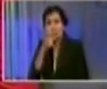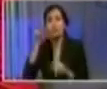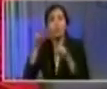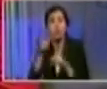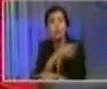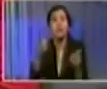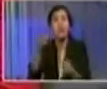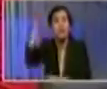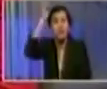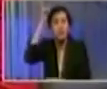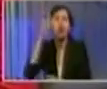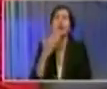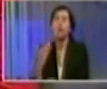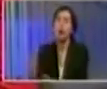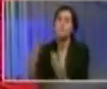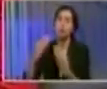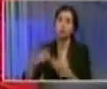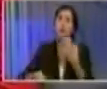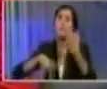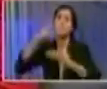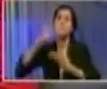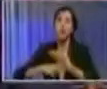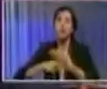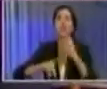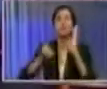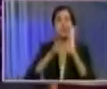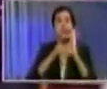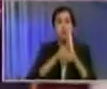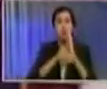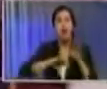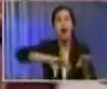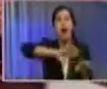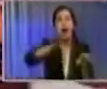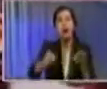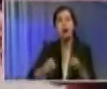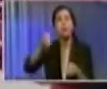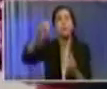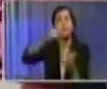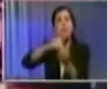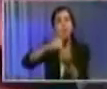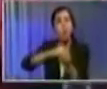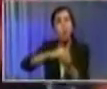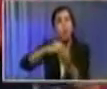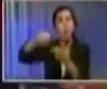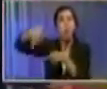gracias por apoyar el plan y el decreto del arco minero del Orinoco.